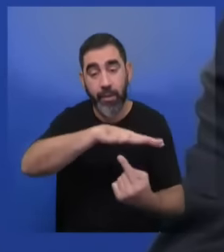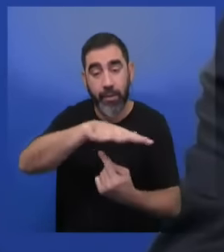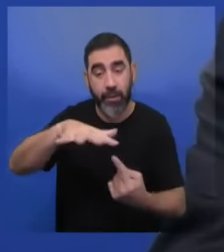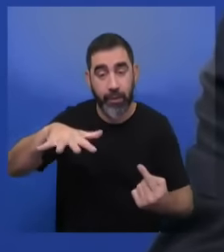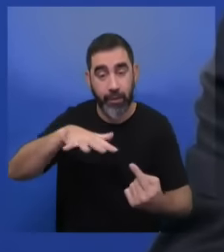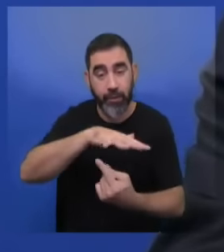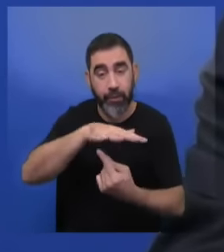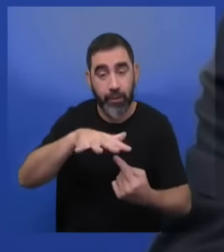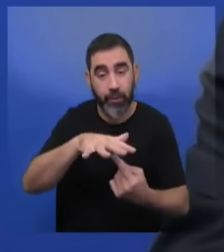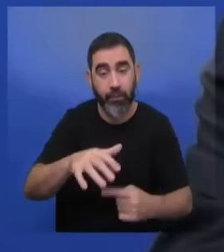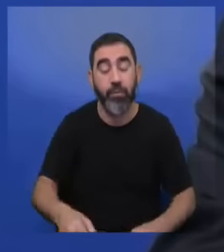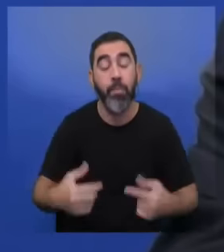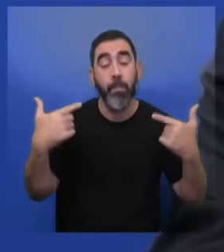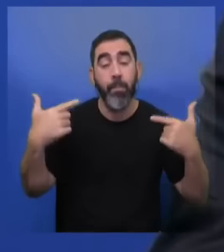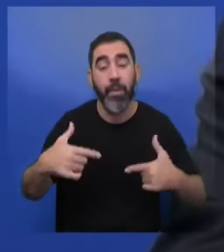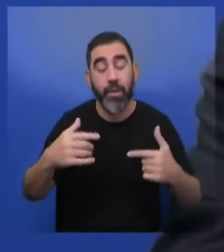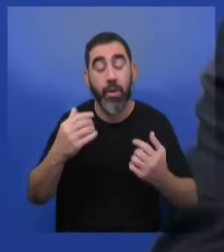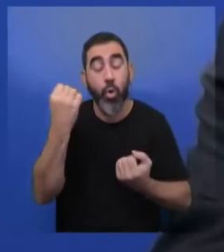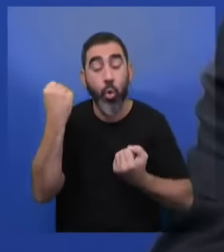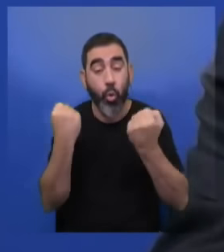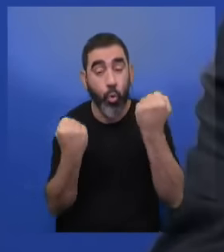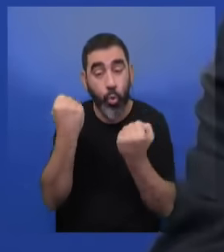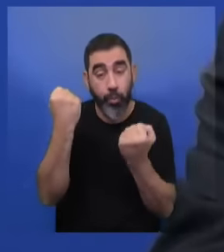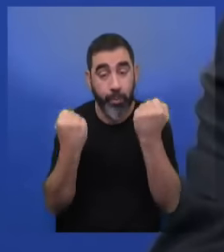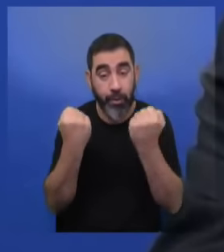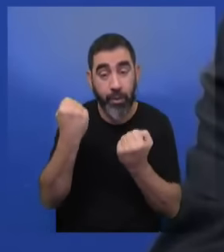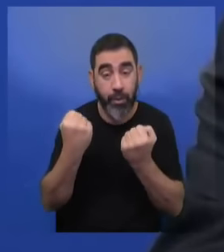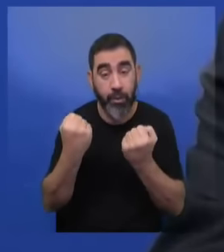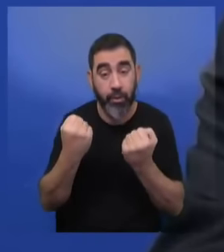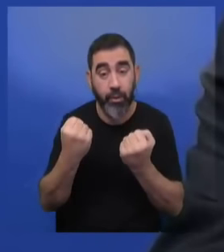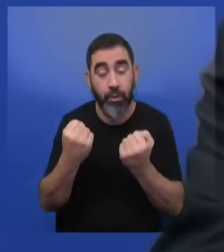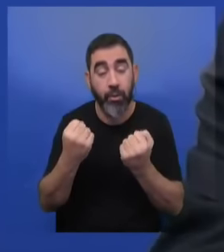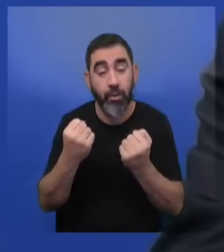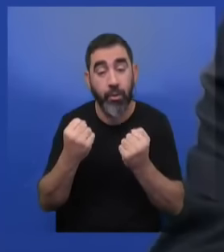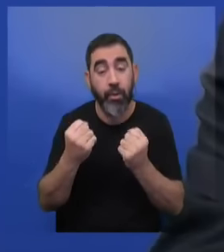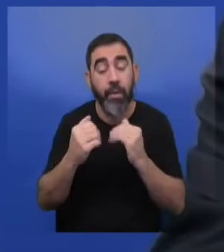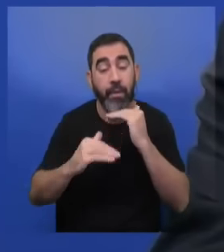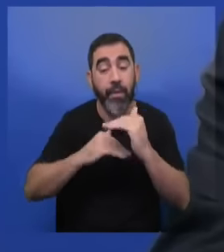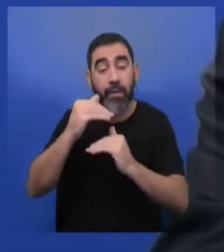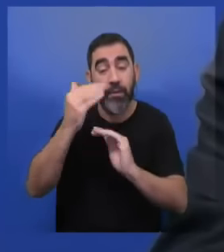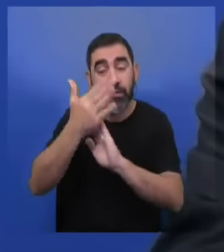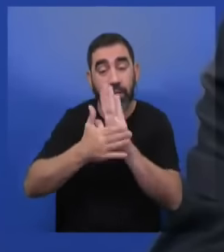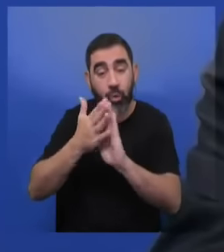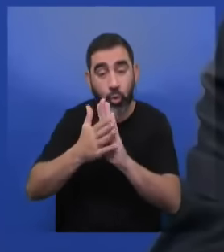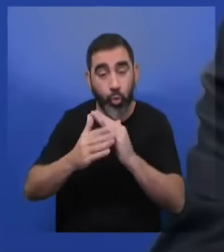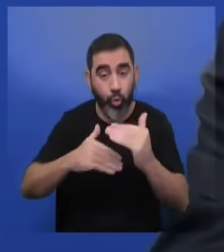ambiente del Ministerio de economía la corporación nacional para el